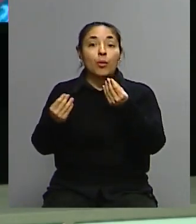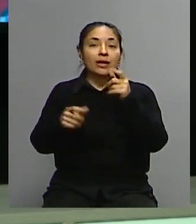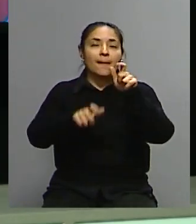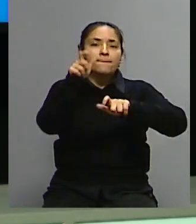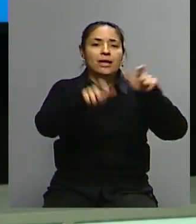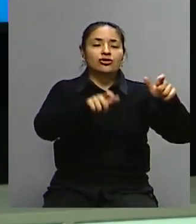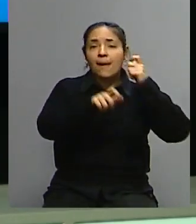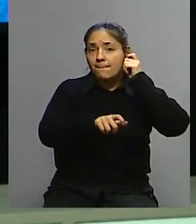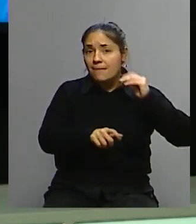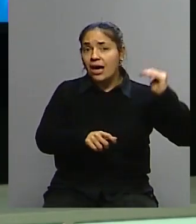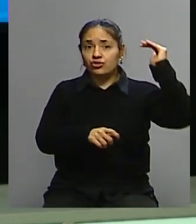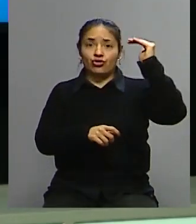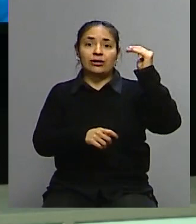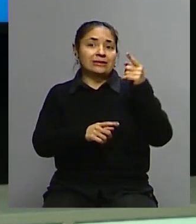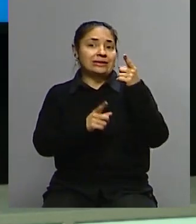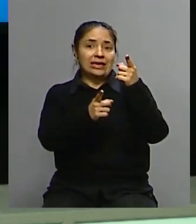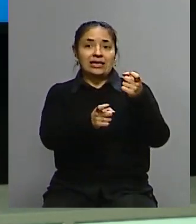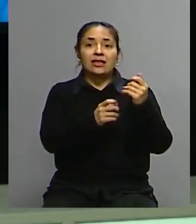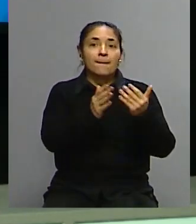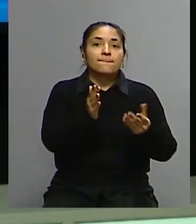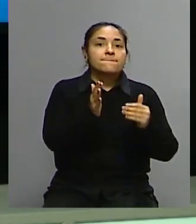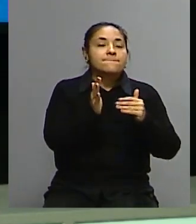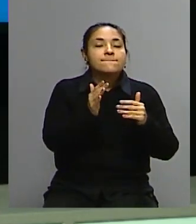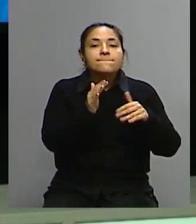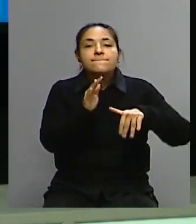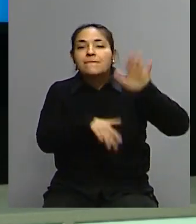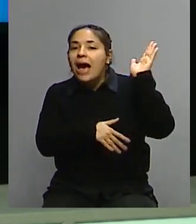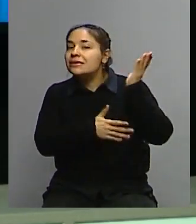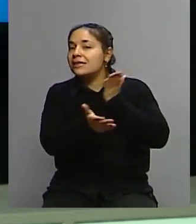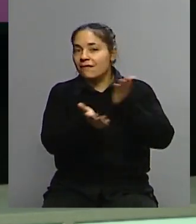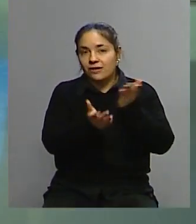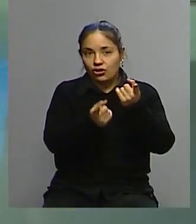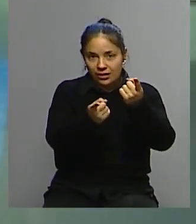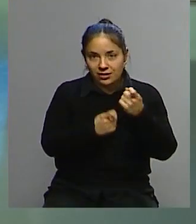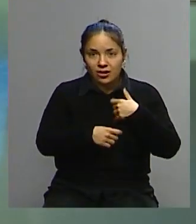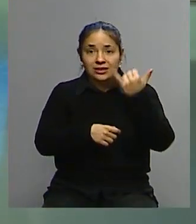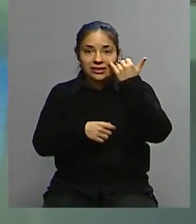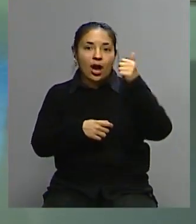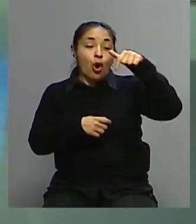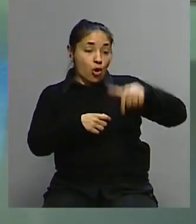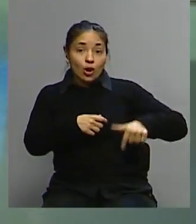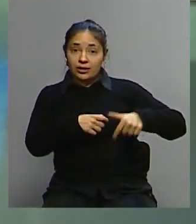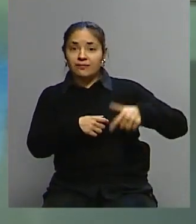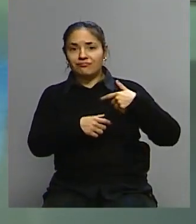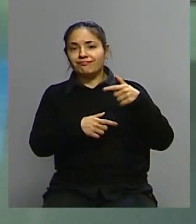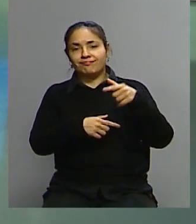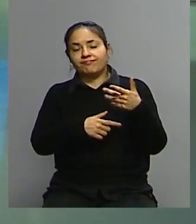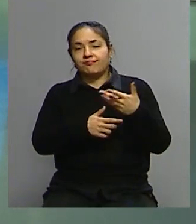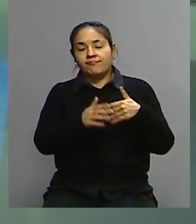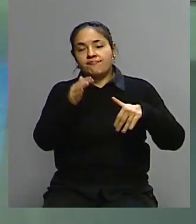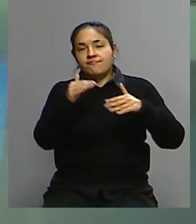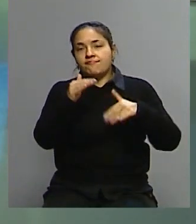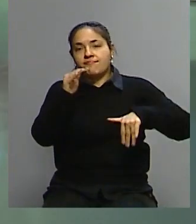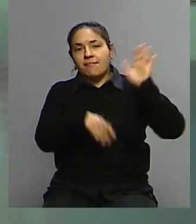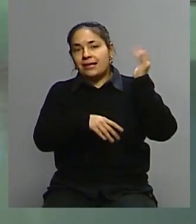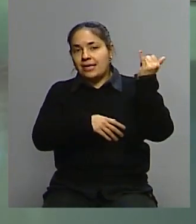a demandar cada vez más servicios, de lo que ya sucede. Tal cual. Hoy por hoy está muy estresado el sistema que atiende a las